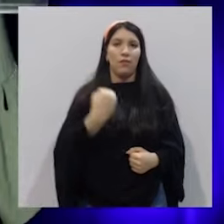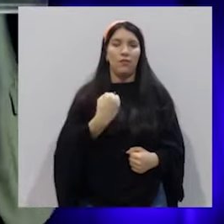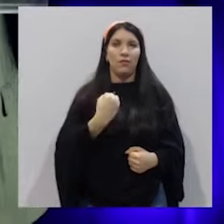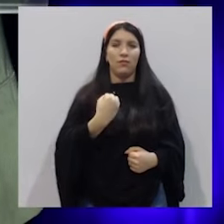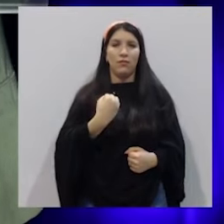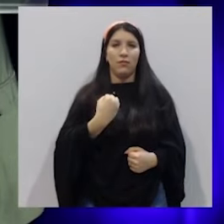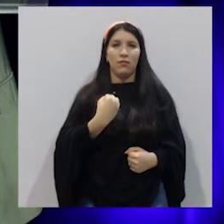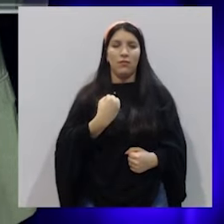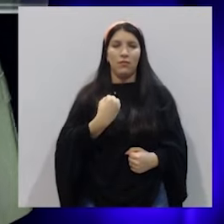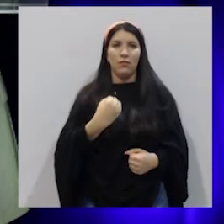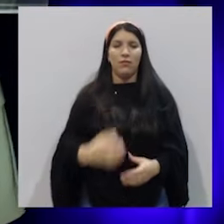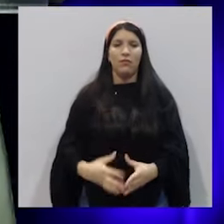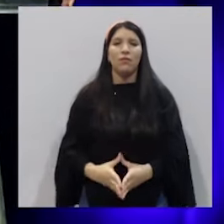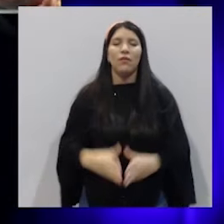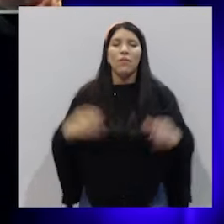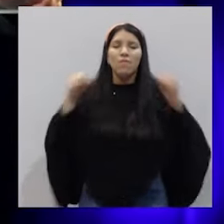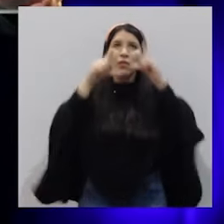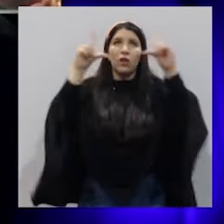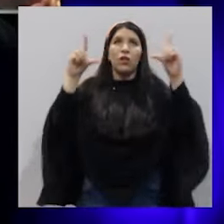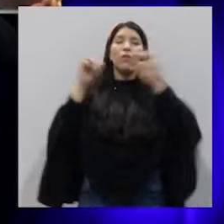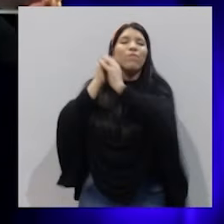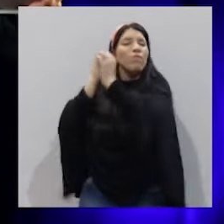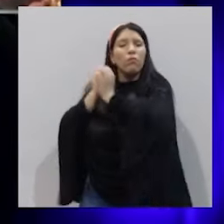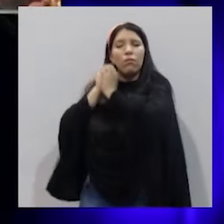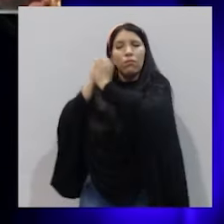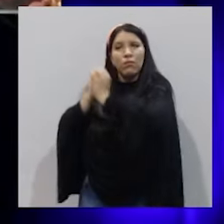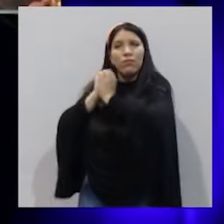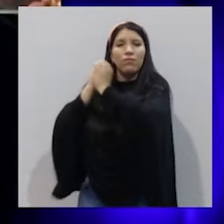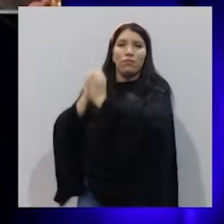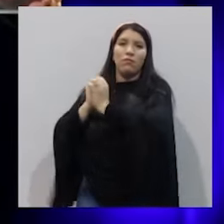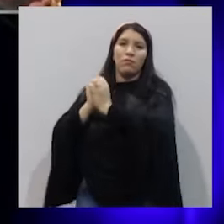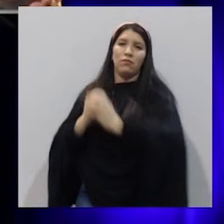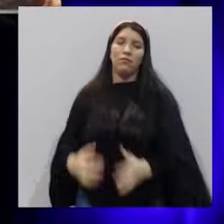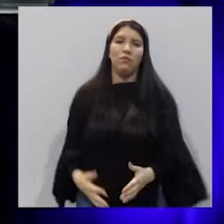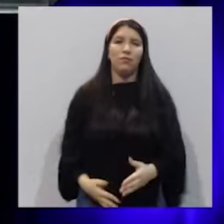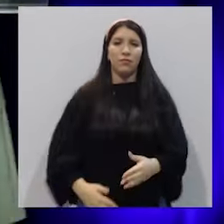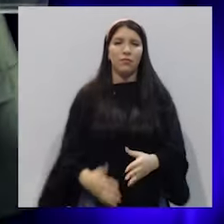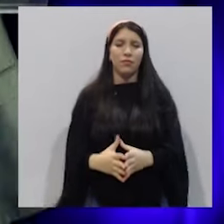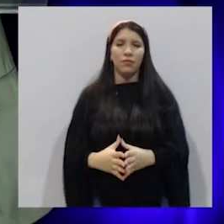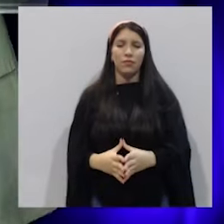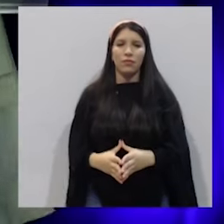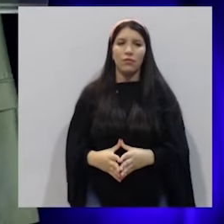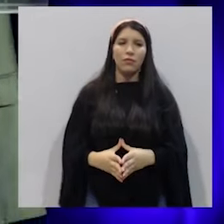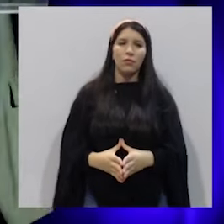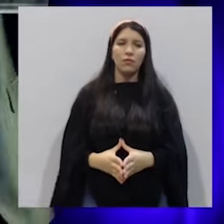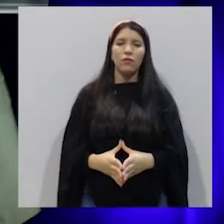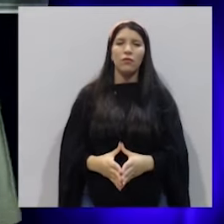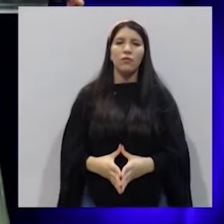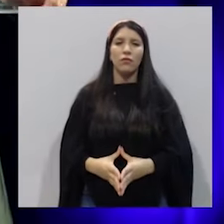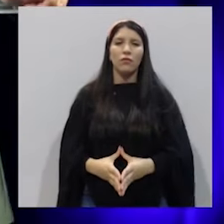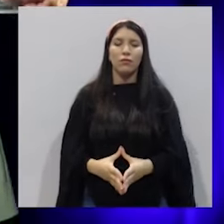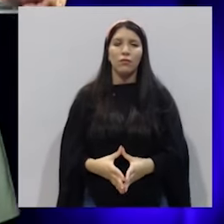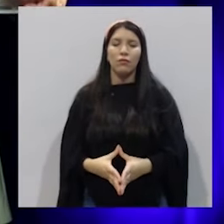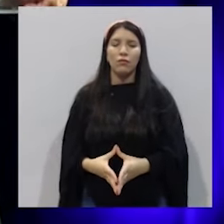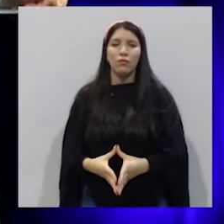nosotros tomando la palabra de dios siendo hijos de dios teniendo en la guía del espíritu santo teniendo los dones